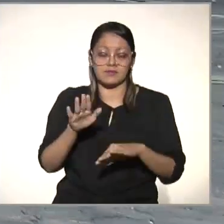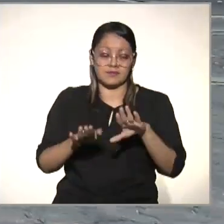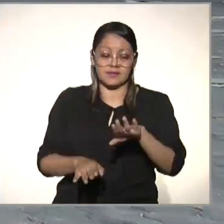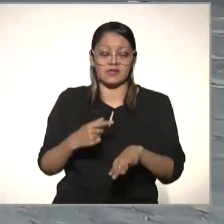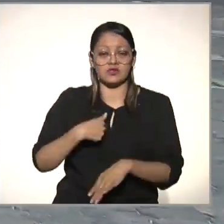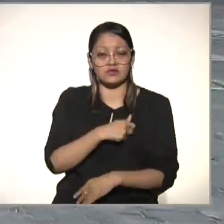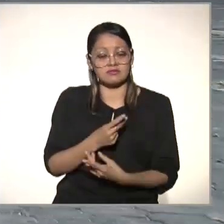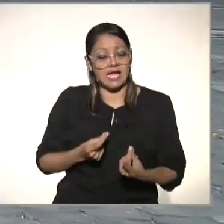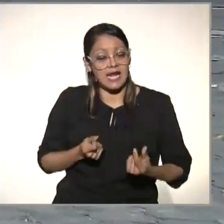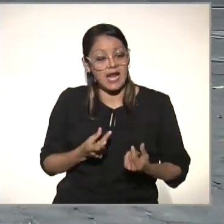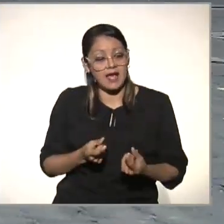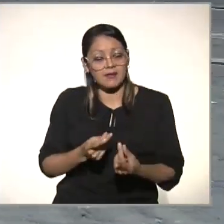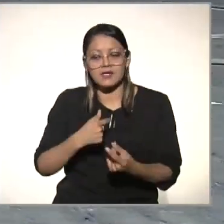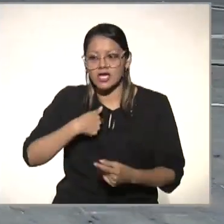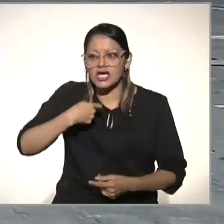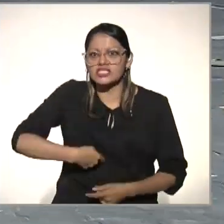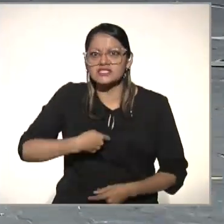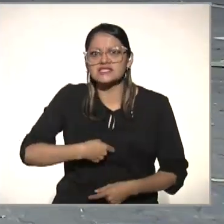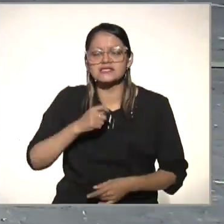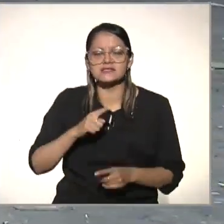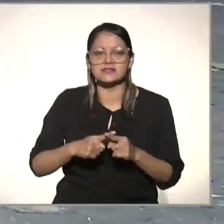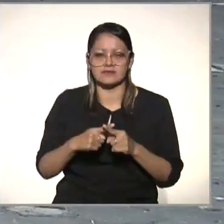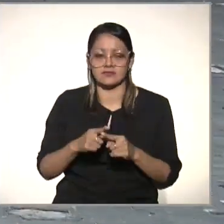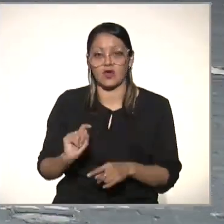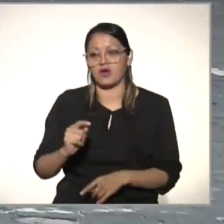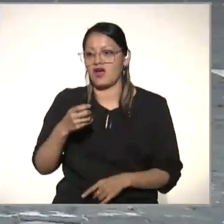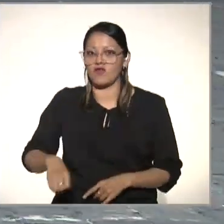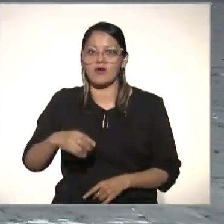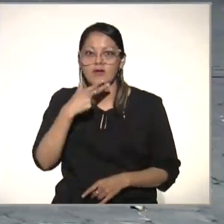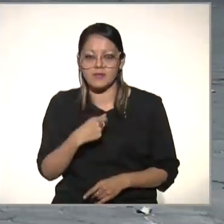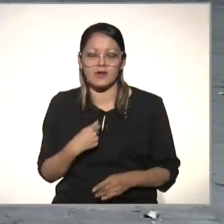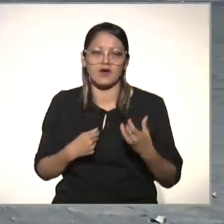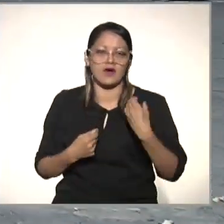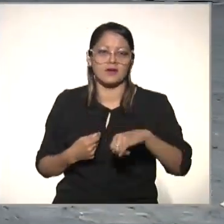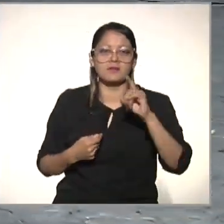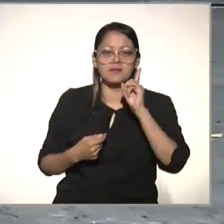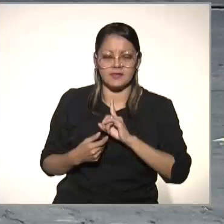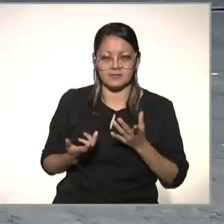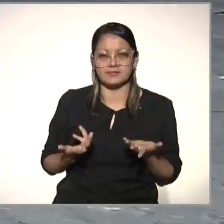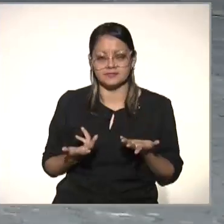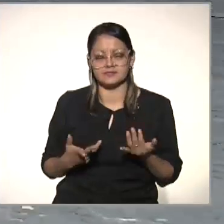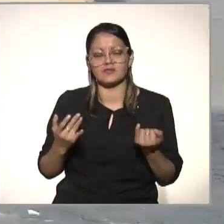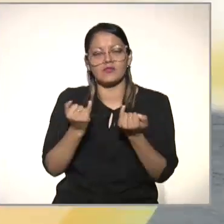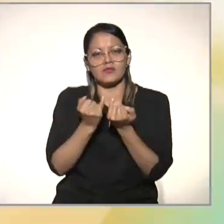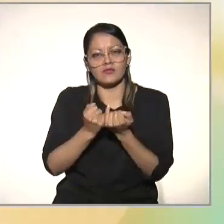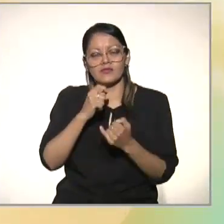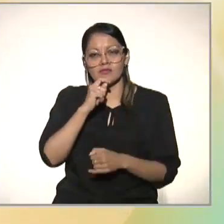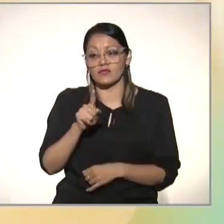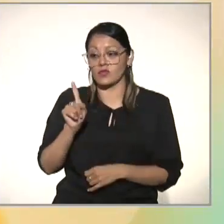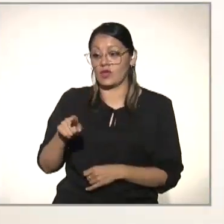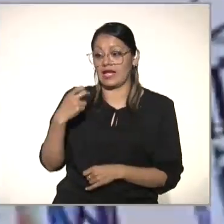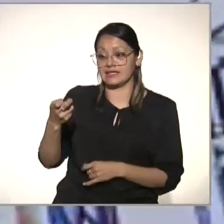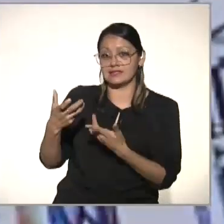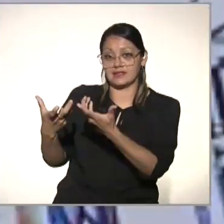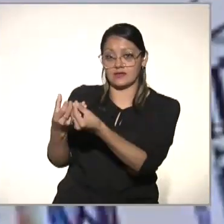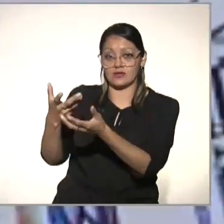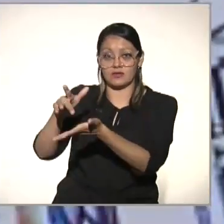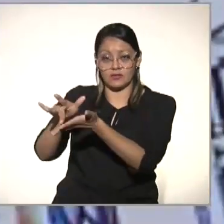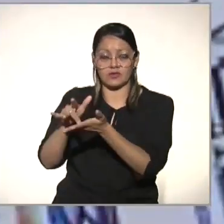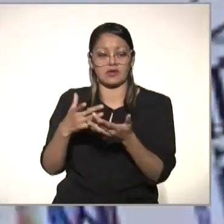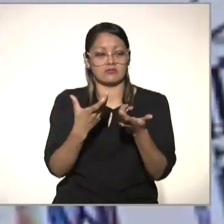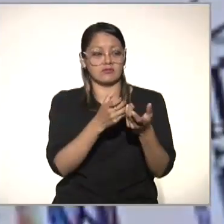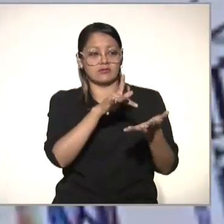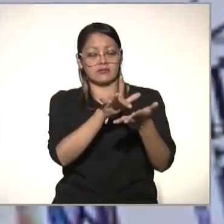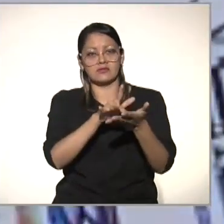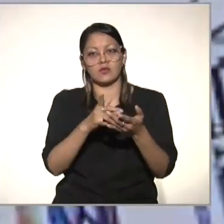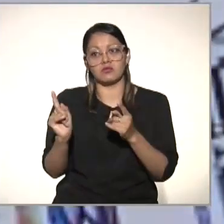mucha prisa por definirnos, o tienes que ser niño o tienes que ser niña, o tienes que estar de un lado o tienes que estar del otro, y